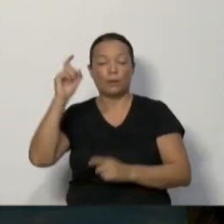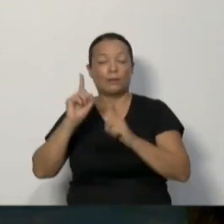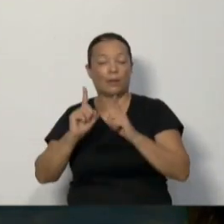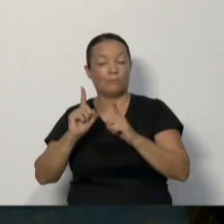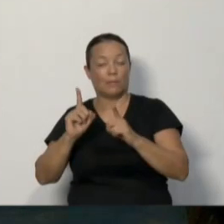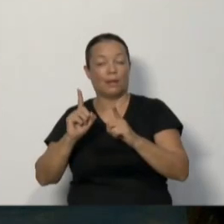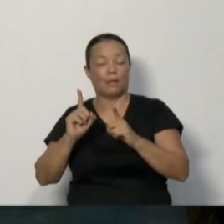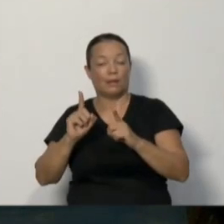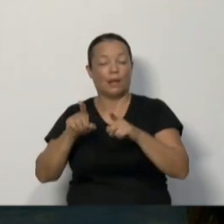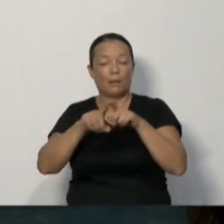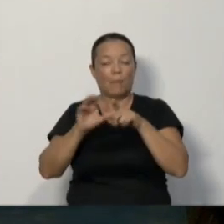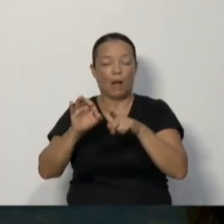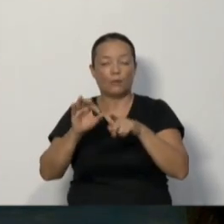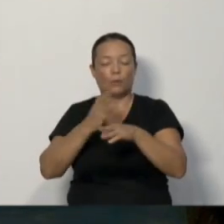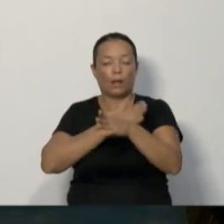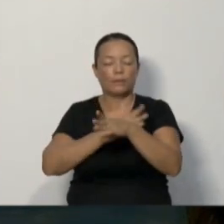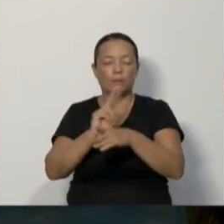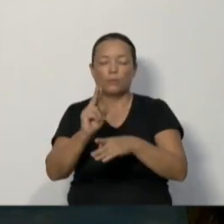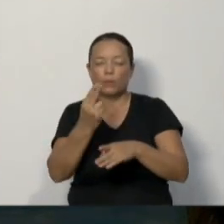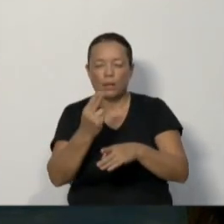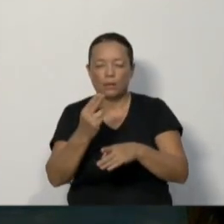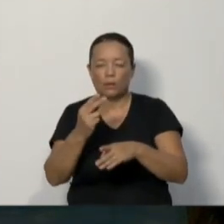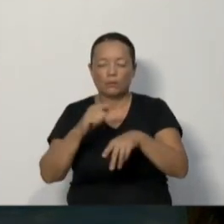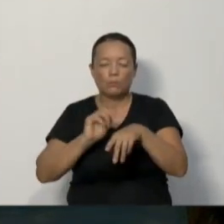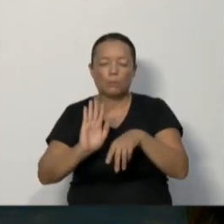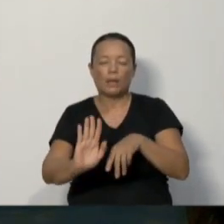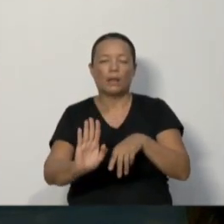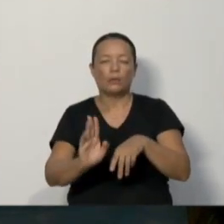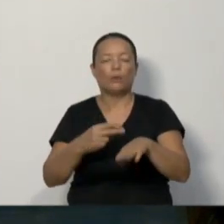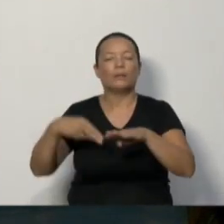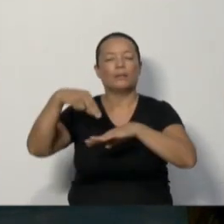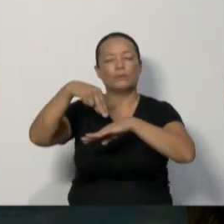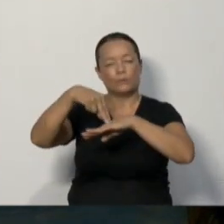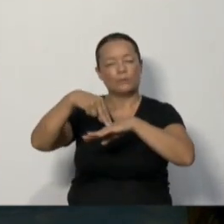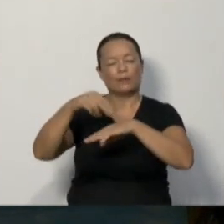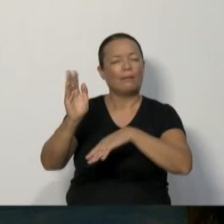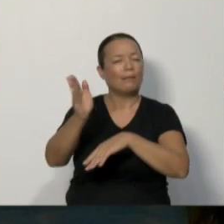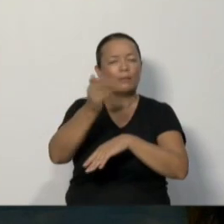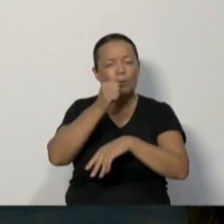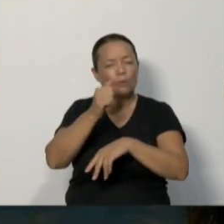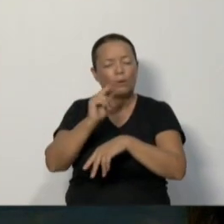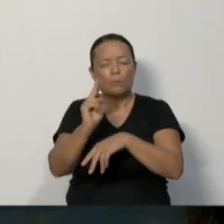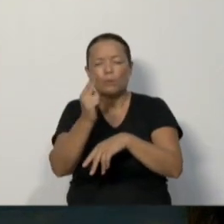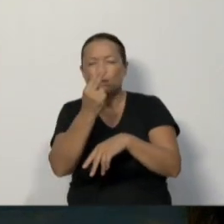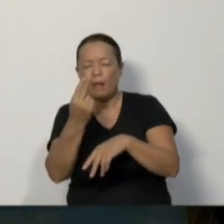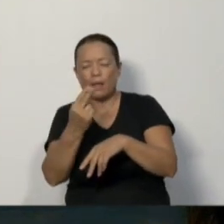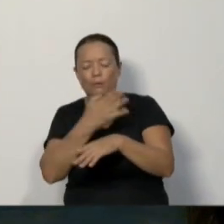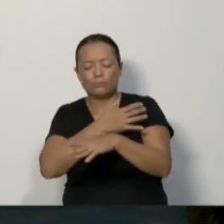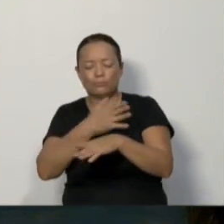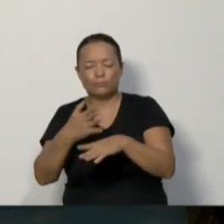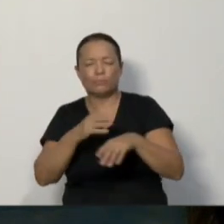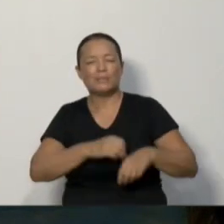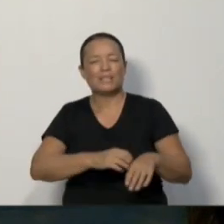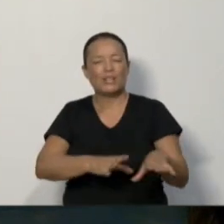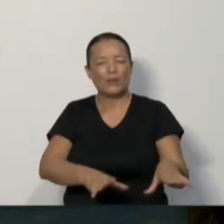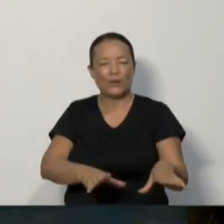Acuérdate también de nuestros hermanos que se durmieron en la esperanza de la resurrección, y de todos los que han muerto en tu